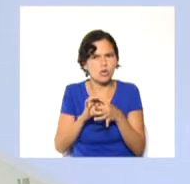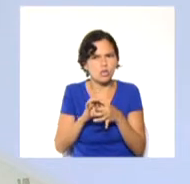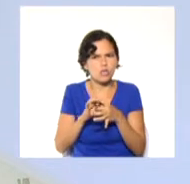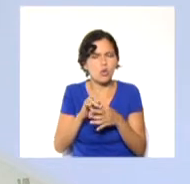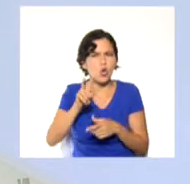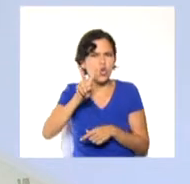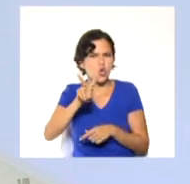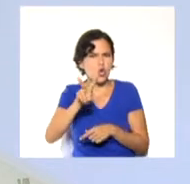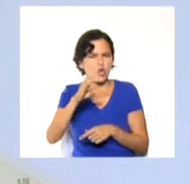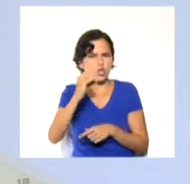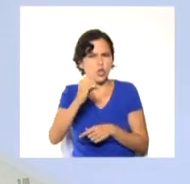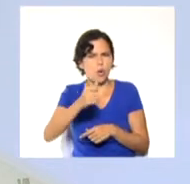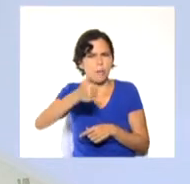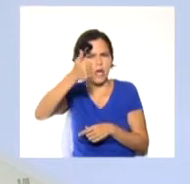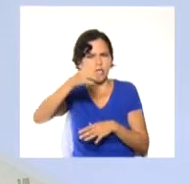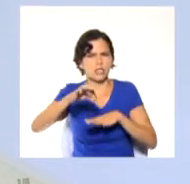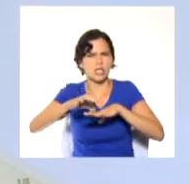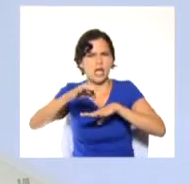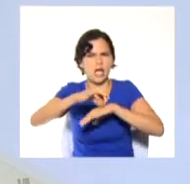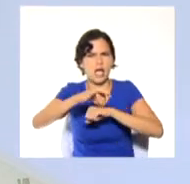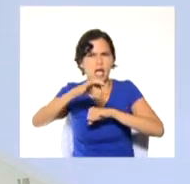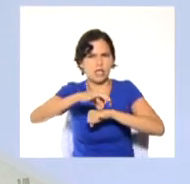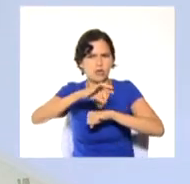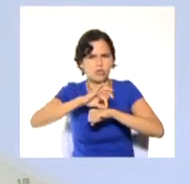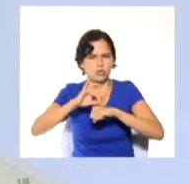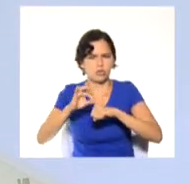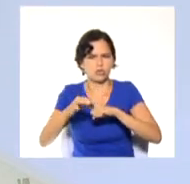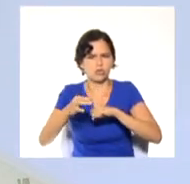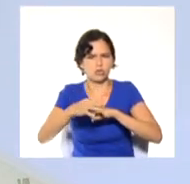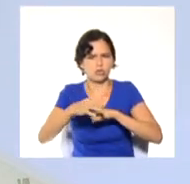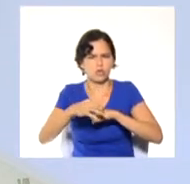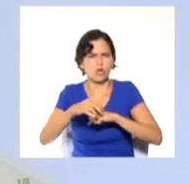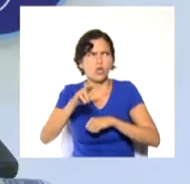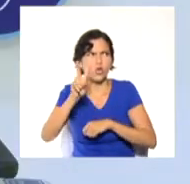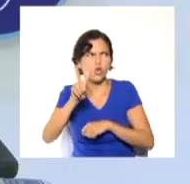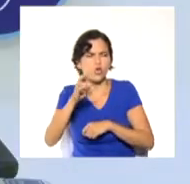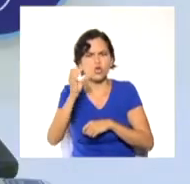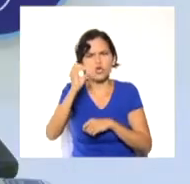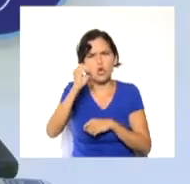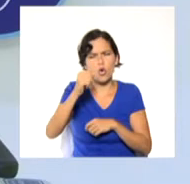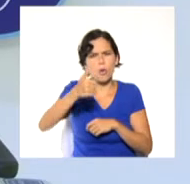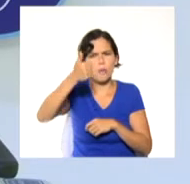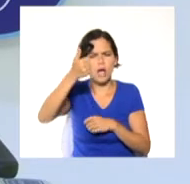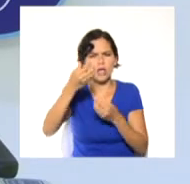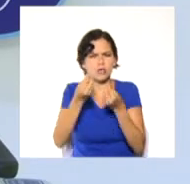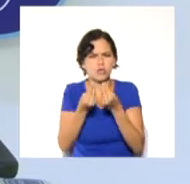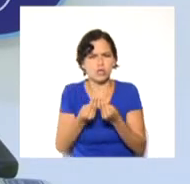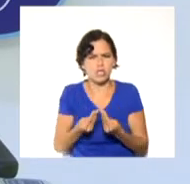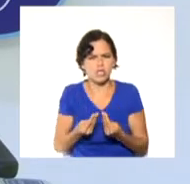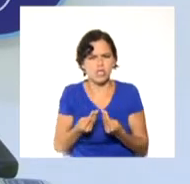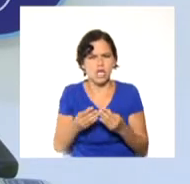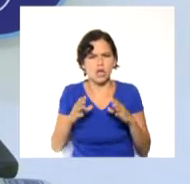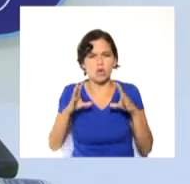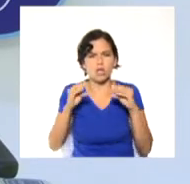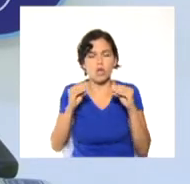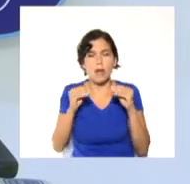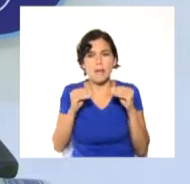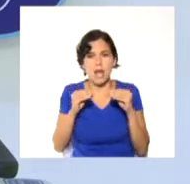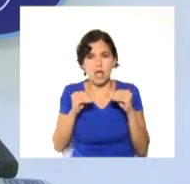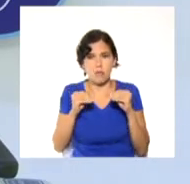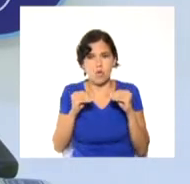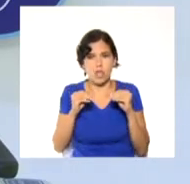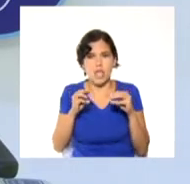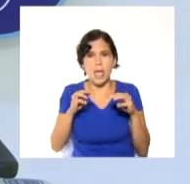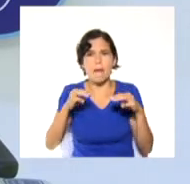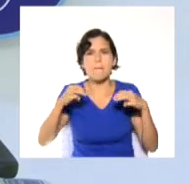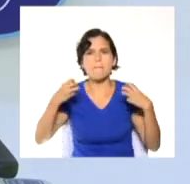o más átomos? ¿Sí? O dos o más sustancias. Es cuando hablamos de moléculas.